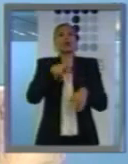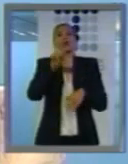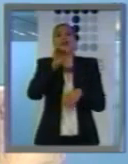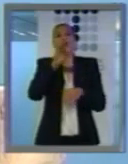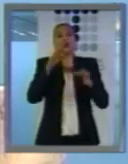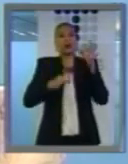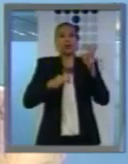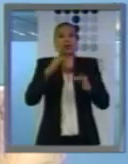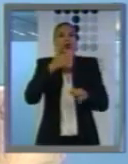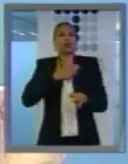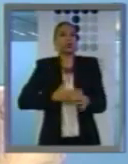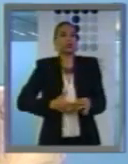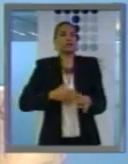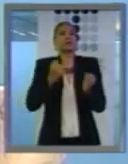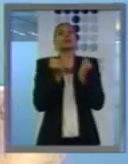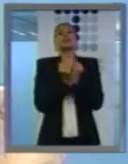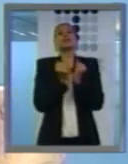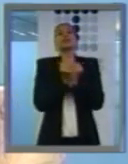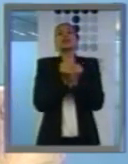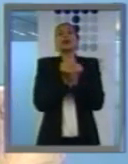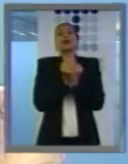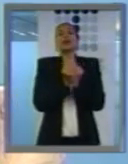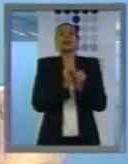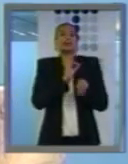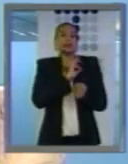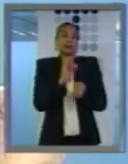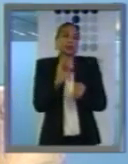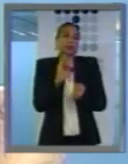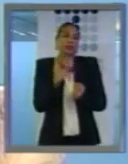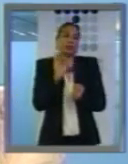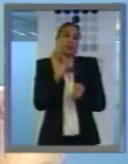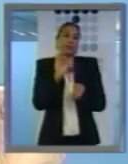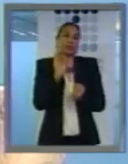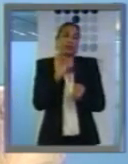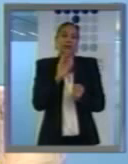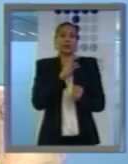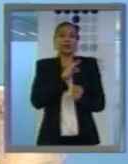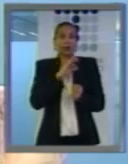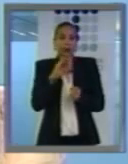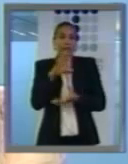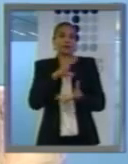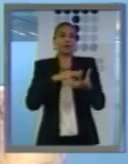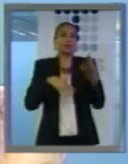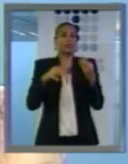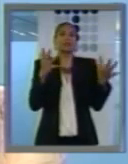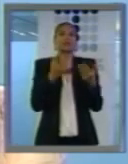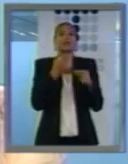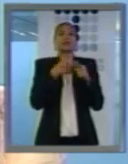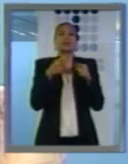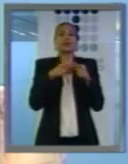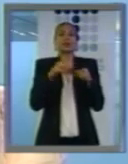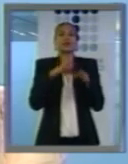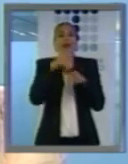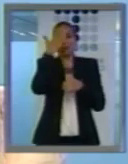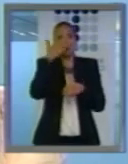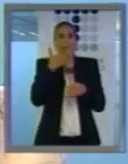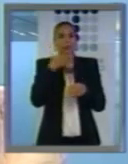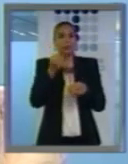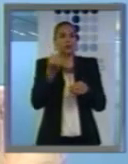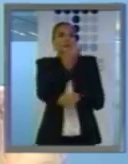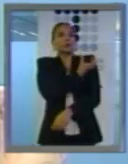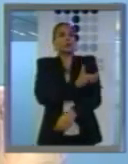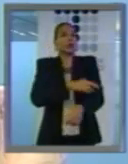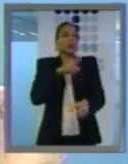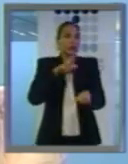Justicia. Y evidentemente, pues habrá que generar las capacidades de